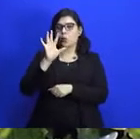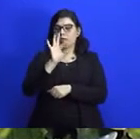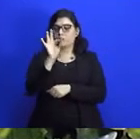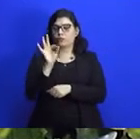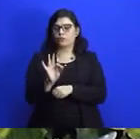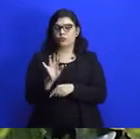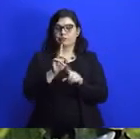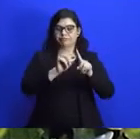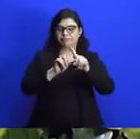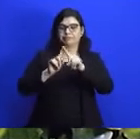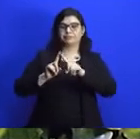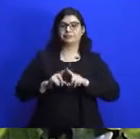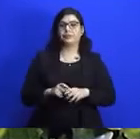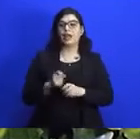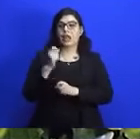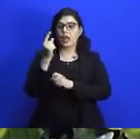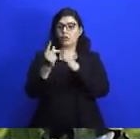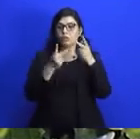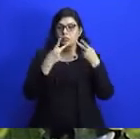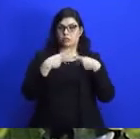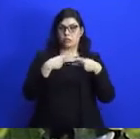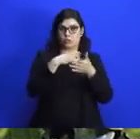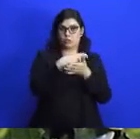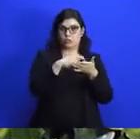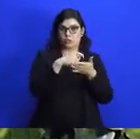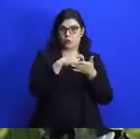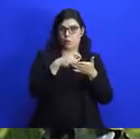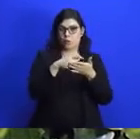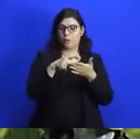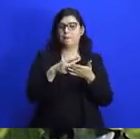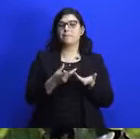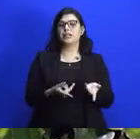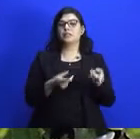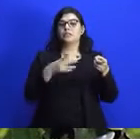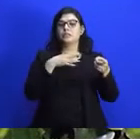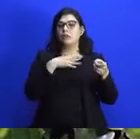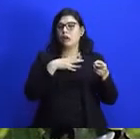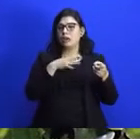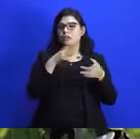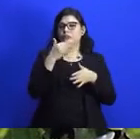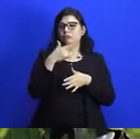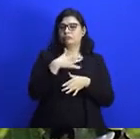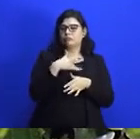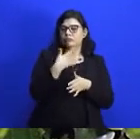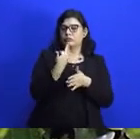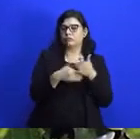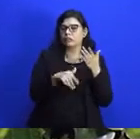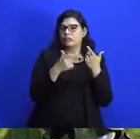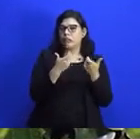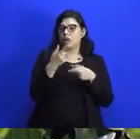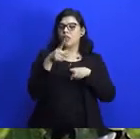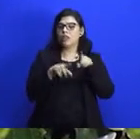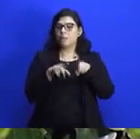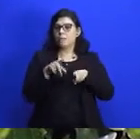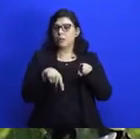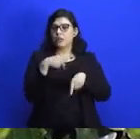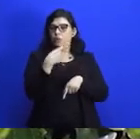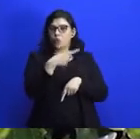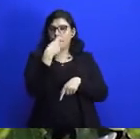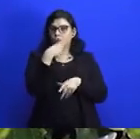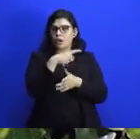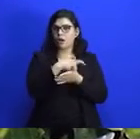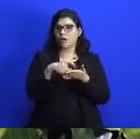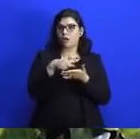comerciales. Algunos de nuestros clientes, especialmente los más sensibles al precio, dependen de los créditos para comprar sus artículos de